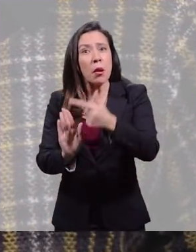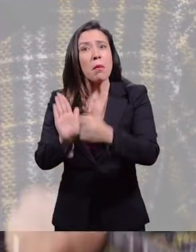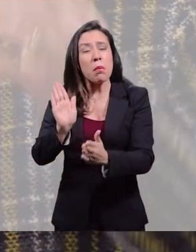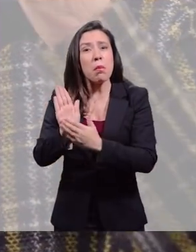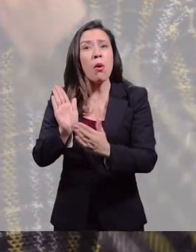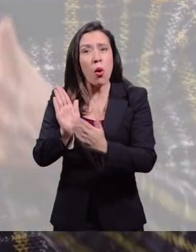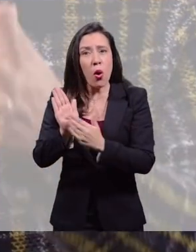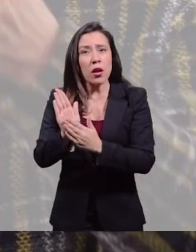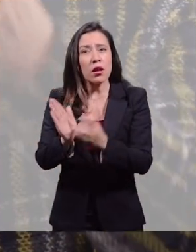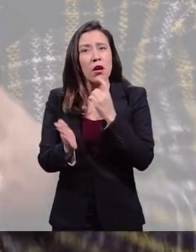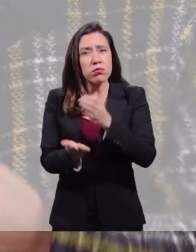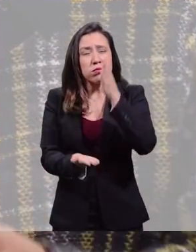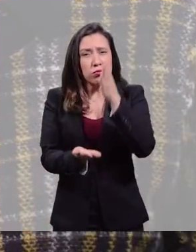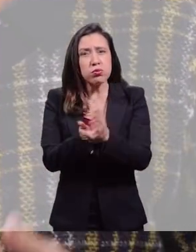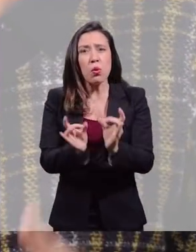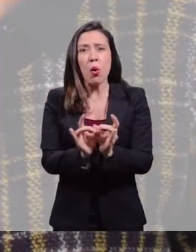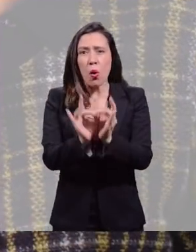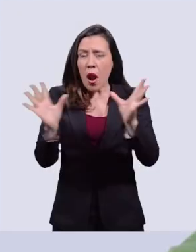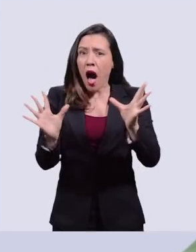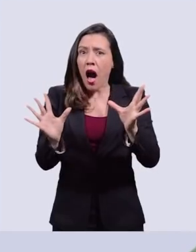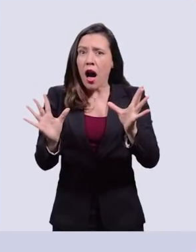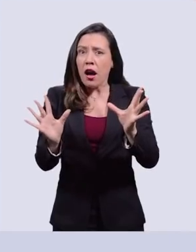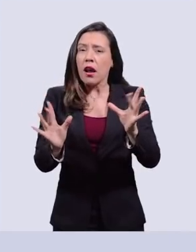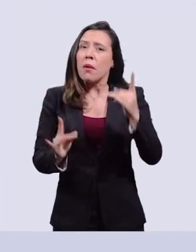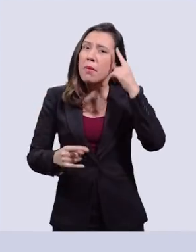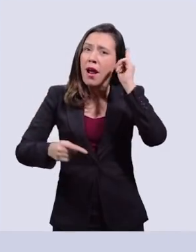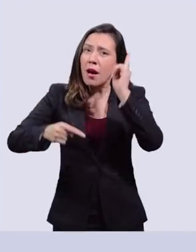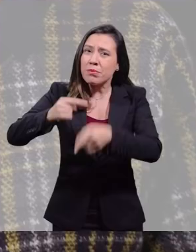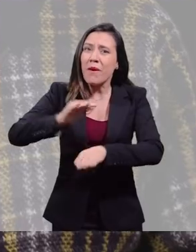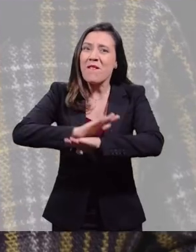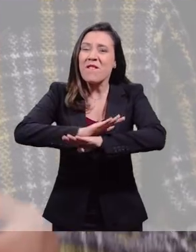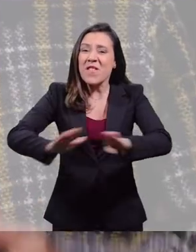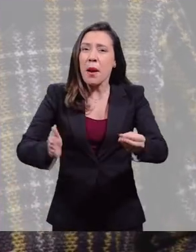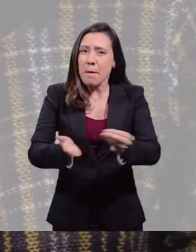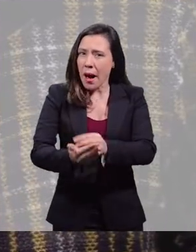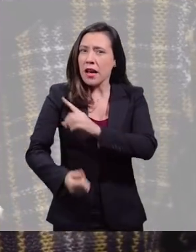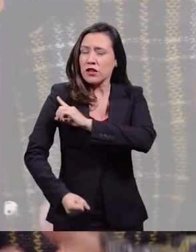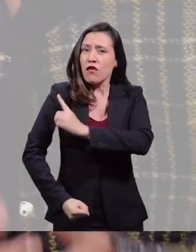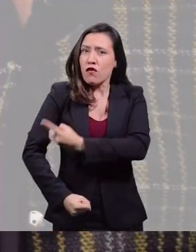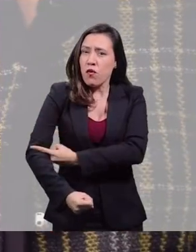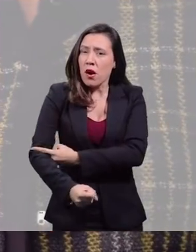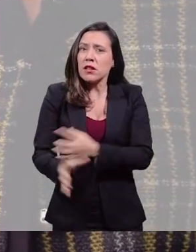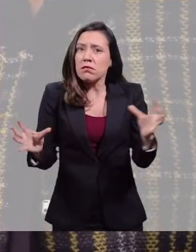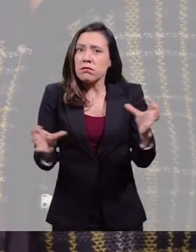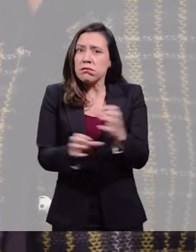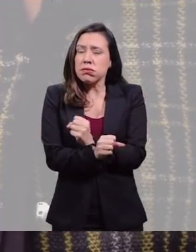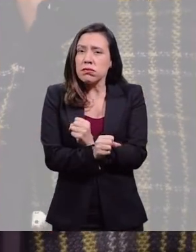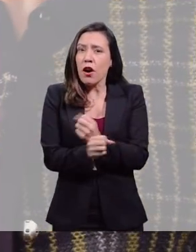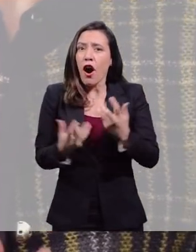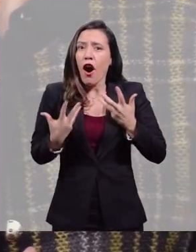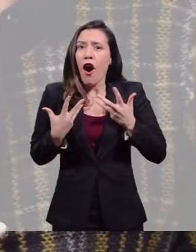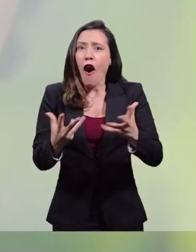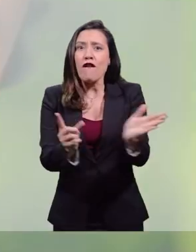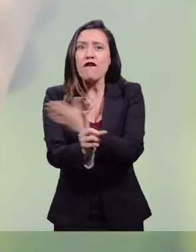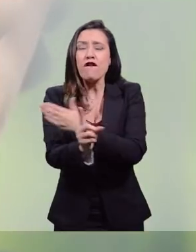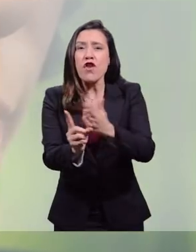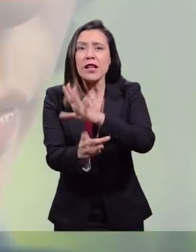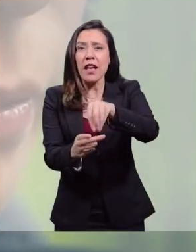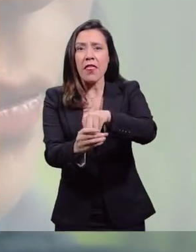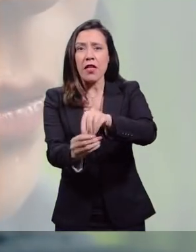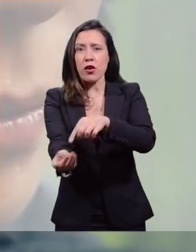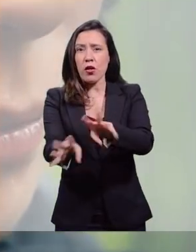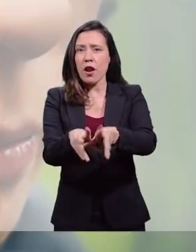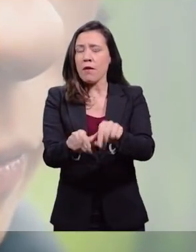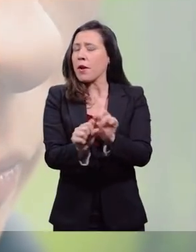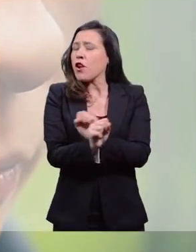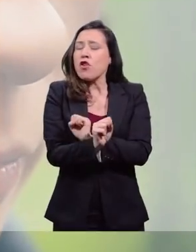política firme, clara y enérgica que combata con mayor fuerza y eficacia la violencia intrafamiliar. No es